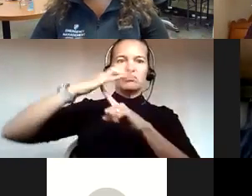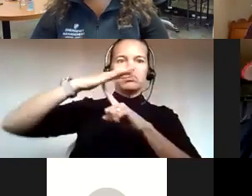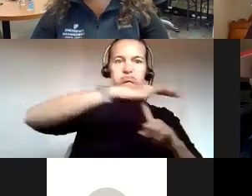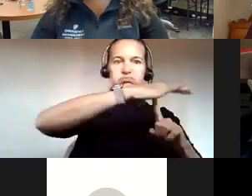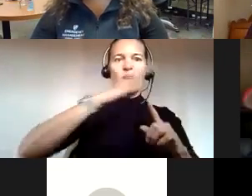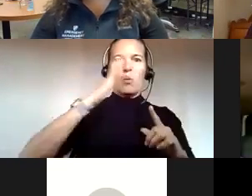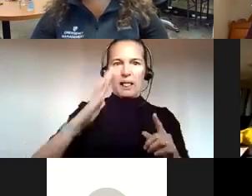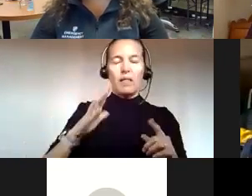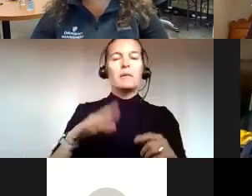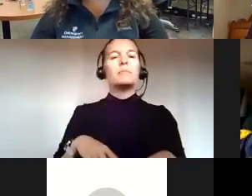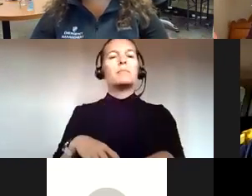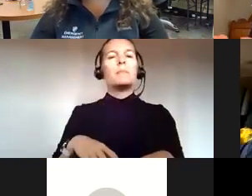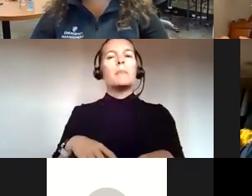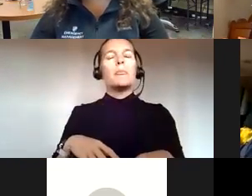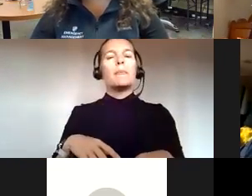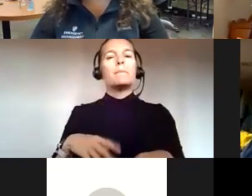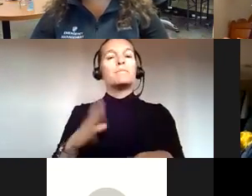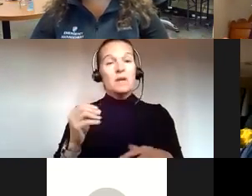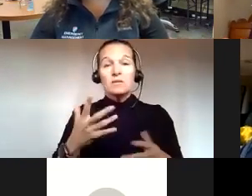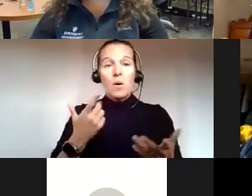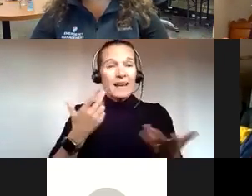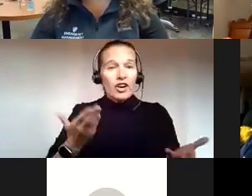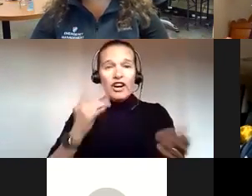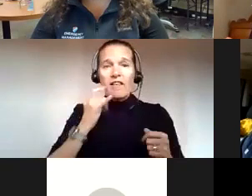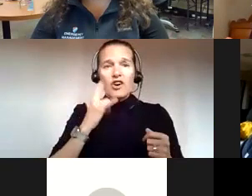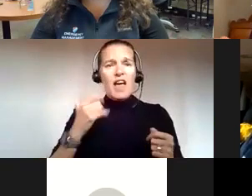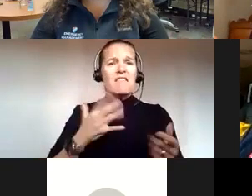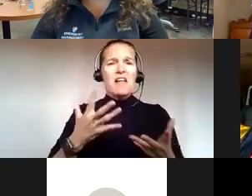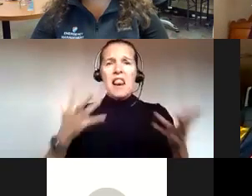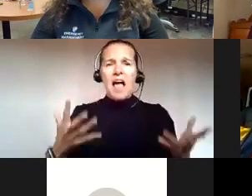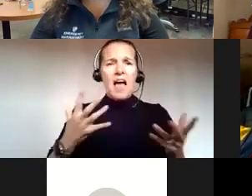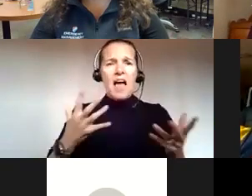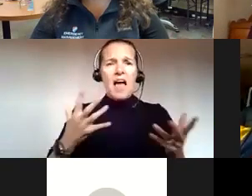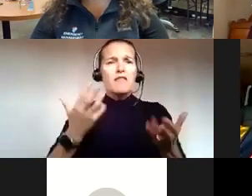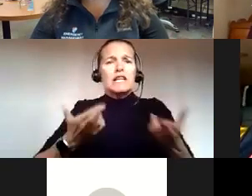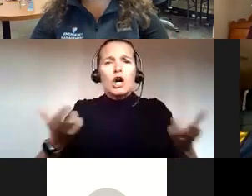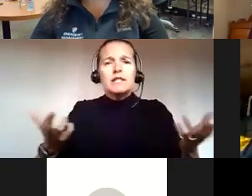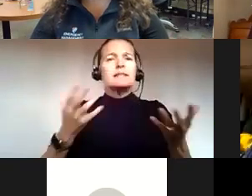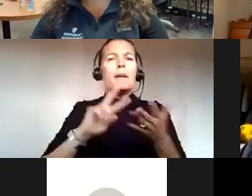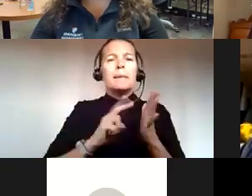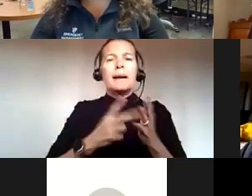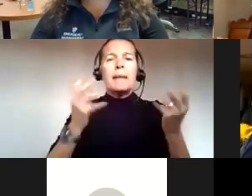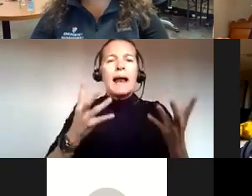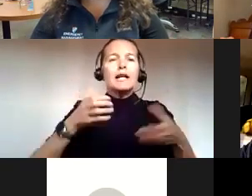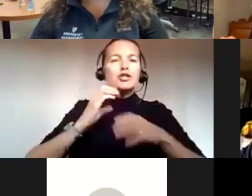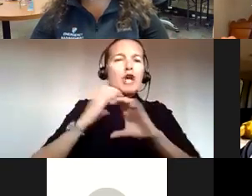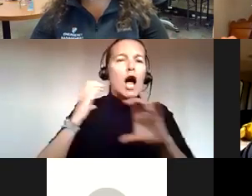aviones. Las personas, o el personal, sigue trabajando allí y les garantizo,